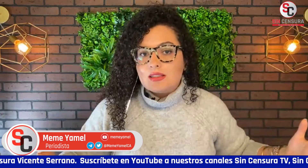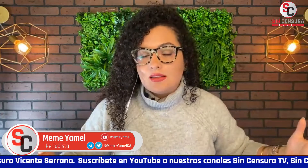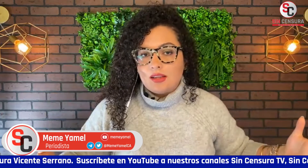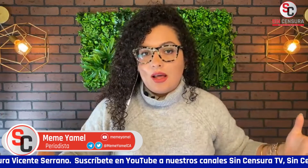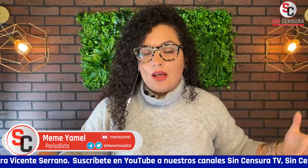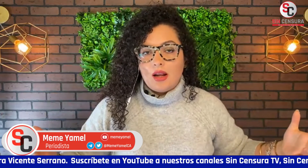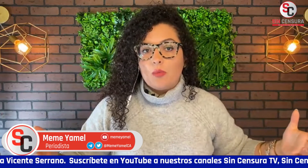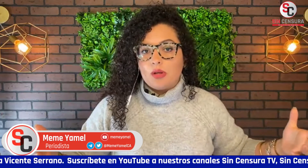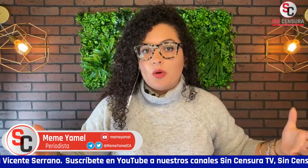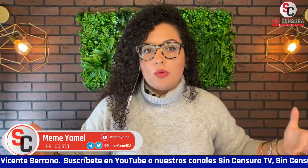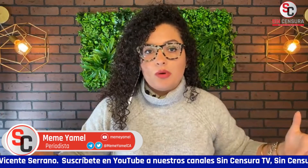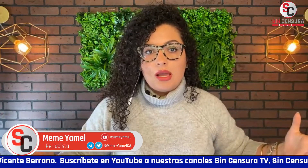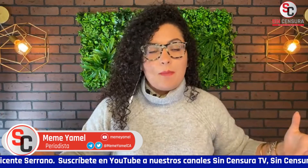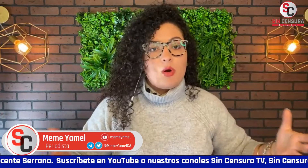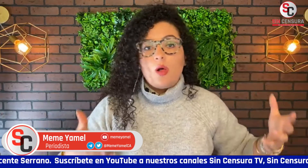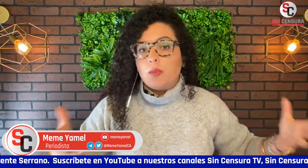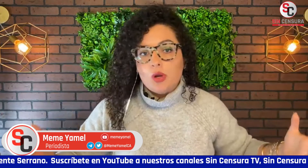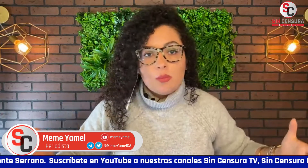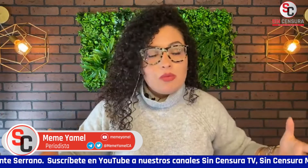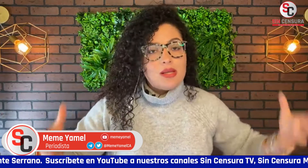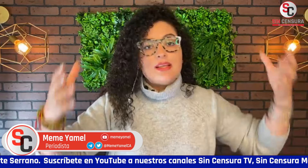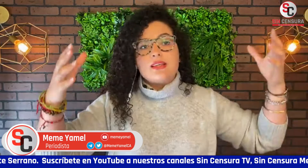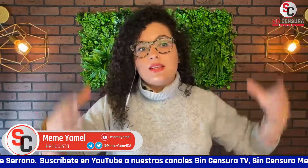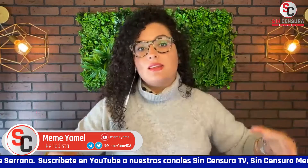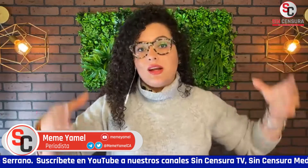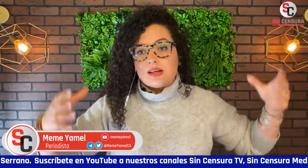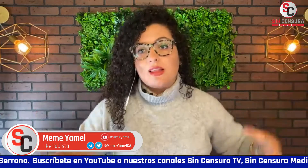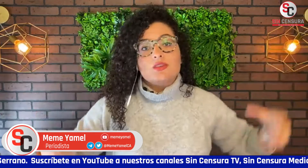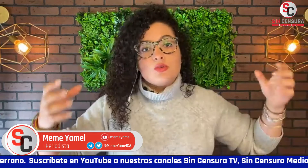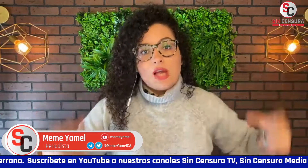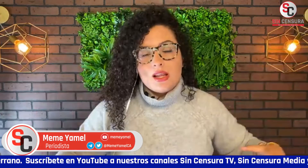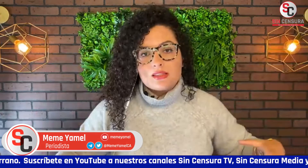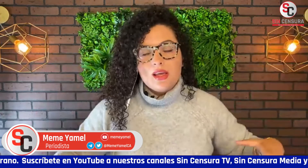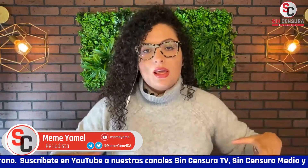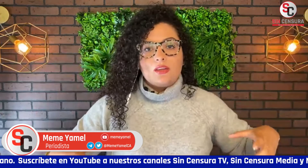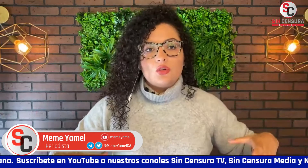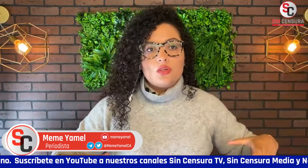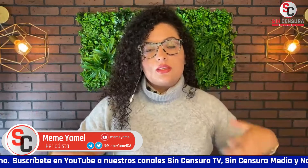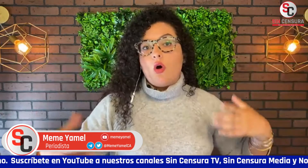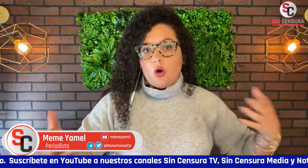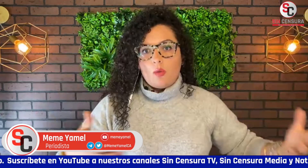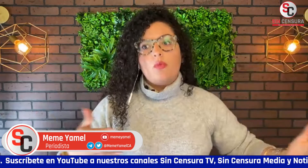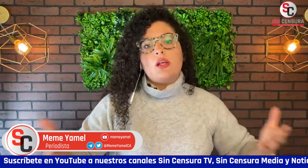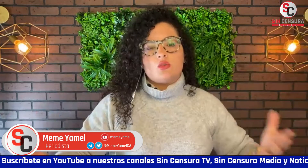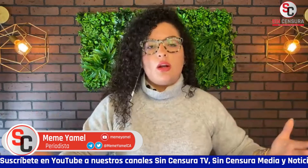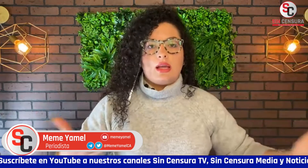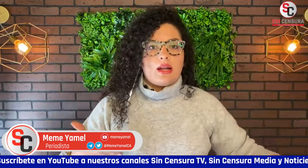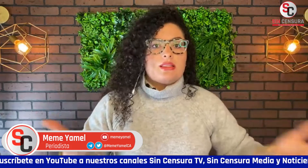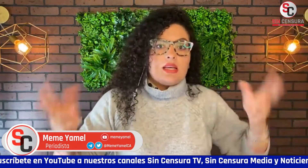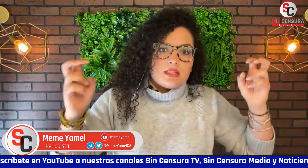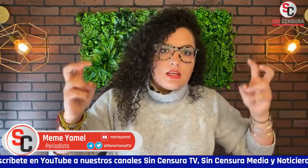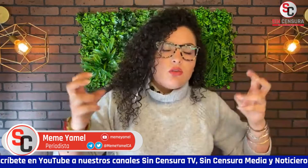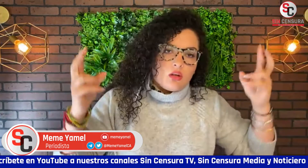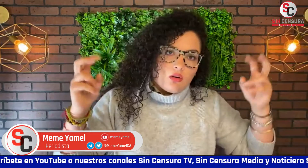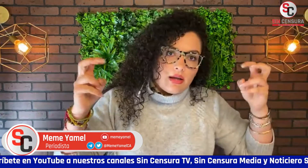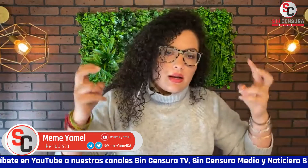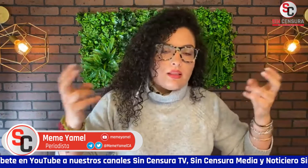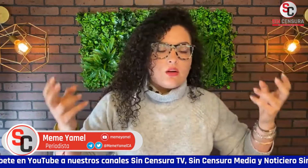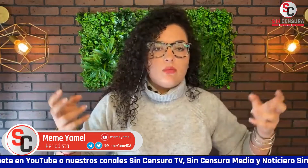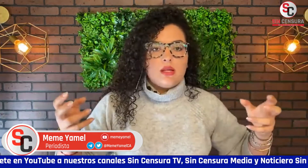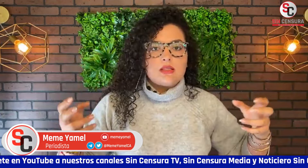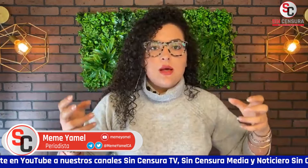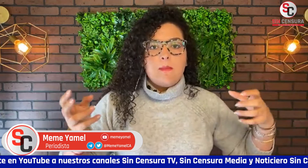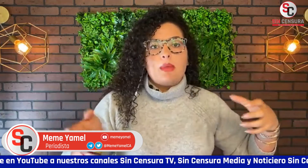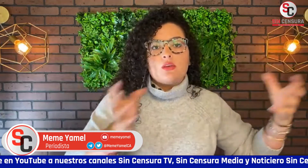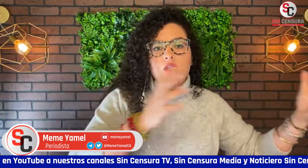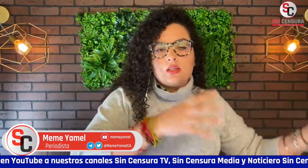pareciera que se centra la opinión pública, pero la opinión pública se centra en las redes sociales. Entonces, hoy por eso la guerra sigue siendo, y digo guerra